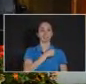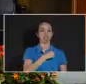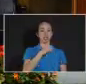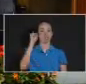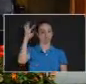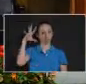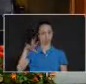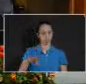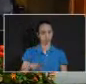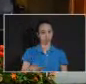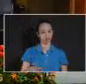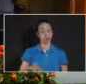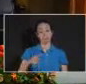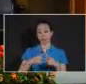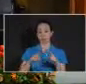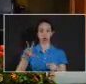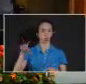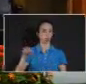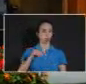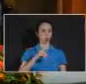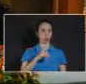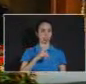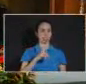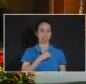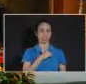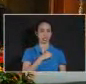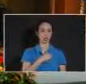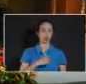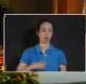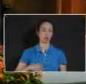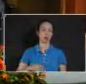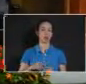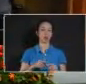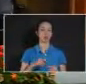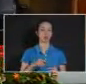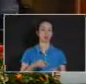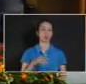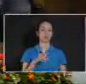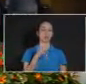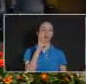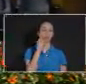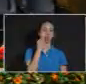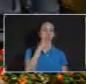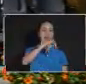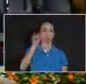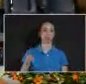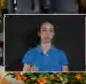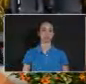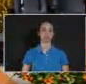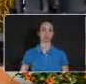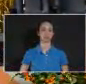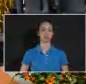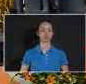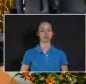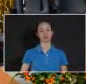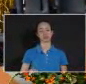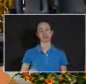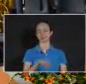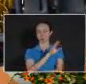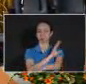jamás, ¿verdad? De que si estoy en la capacidad de bendecir a los que me hacen daño. Pero bueno, mejor